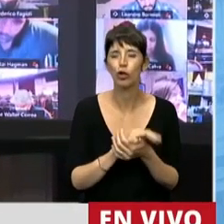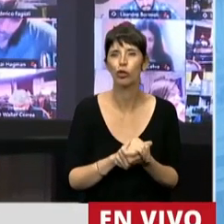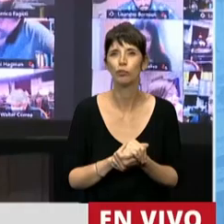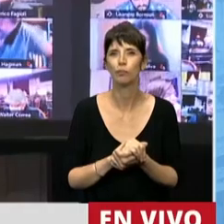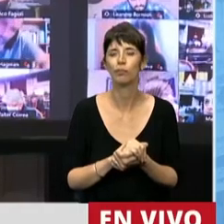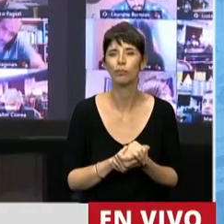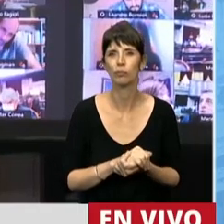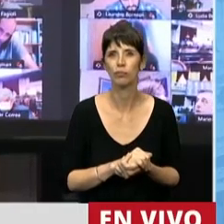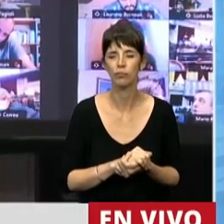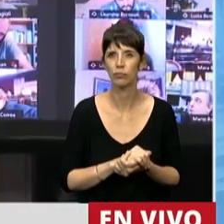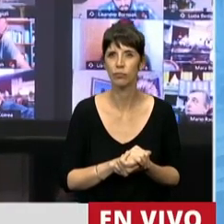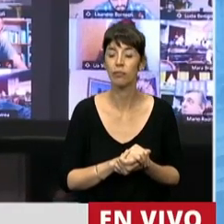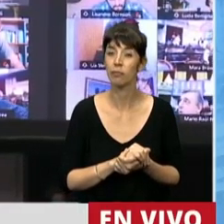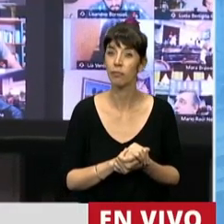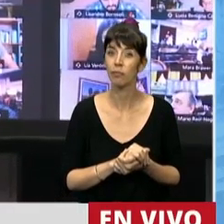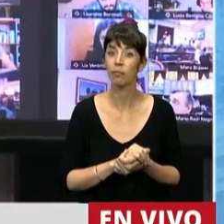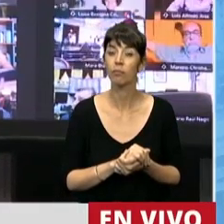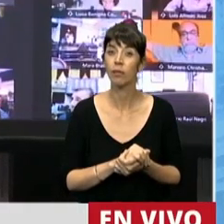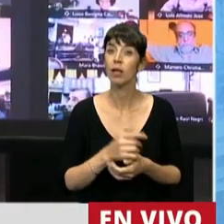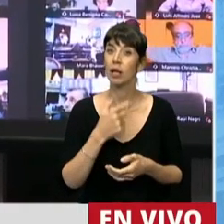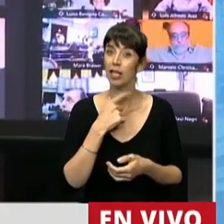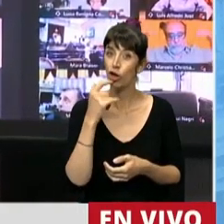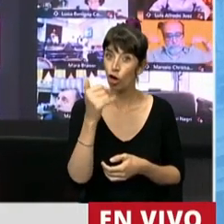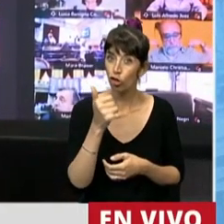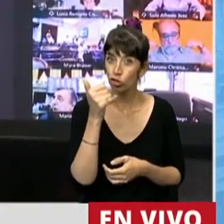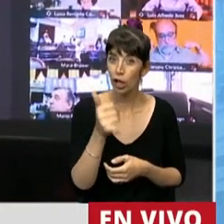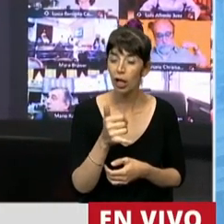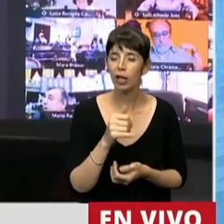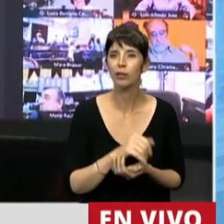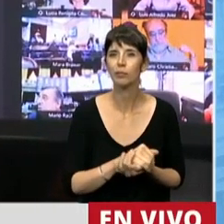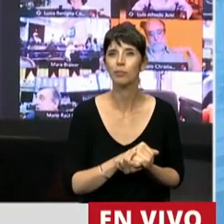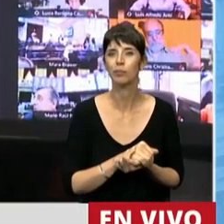Quiero destacar también que este proyecto fue